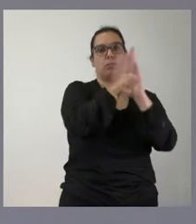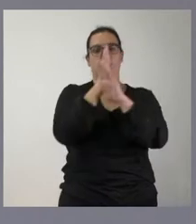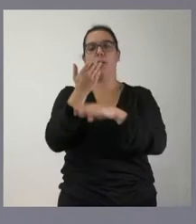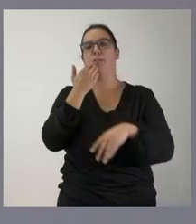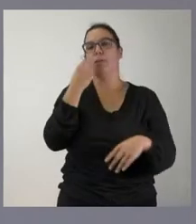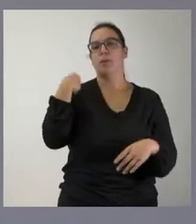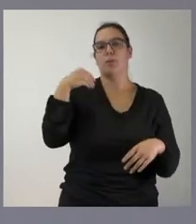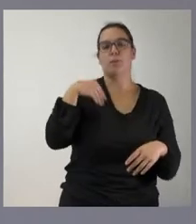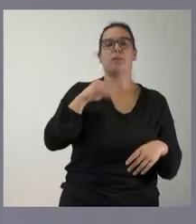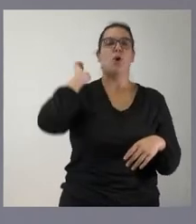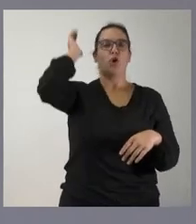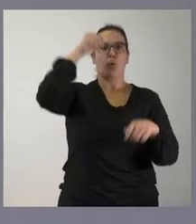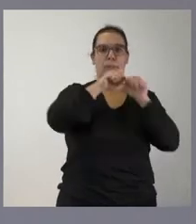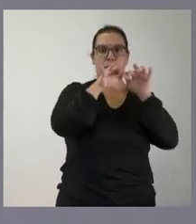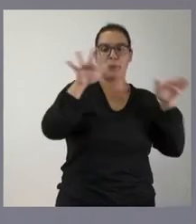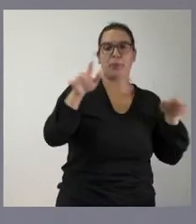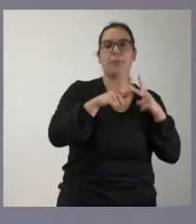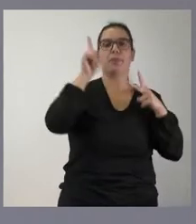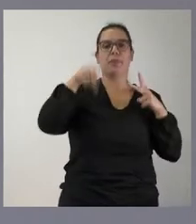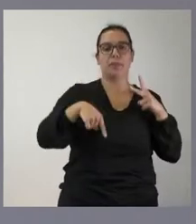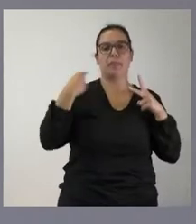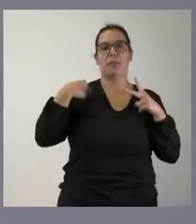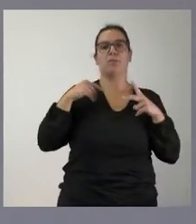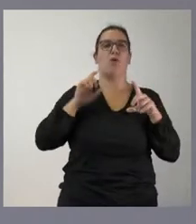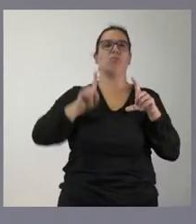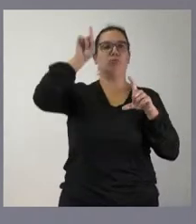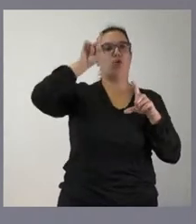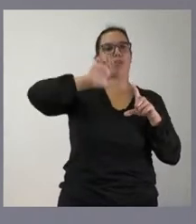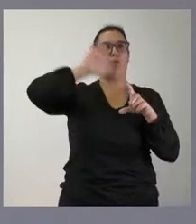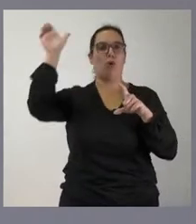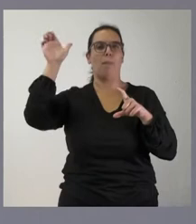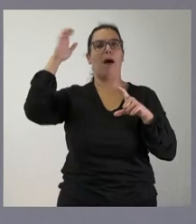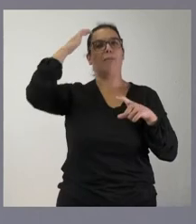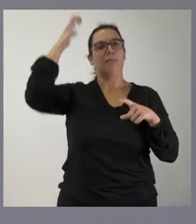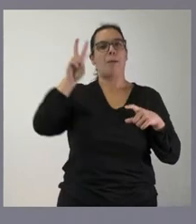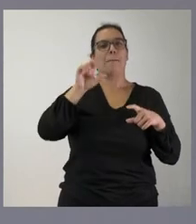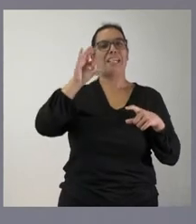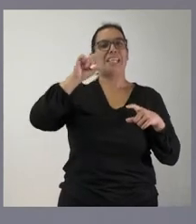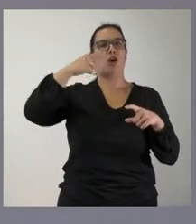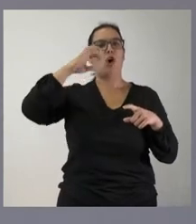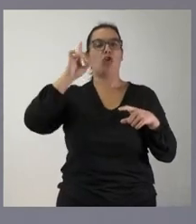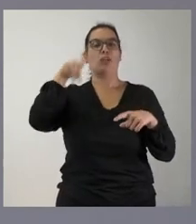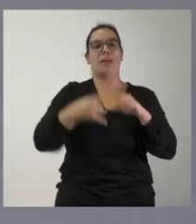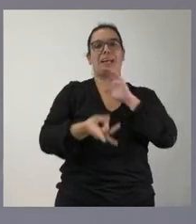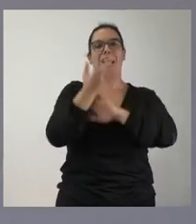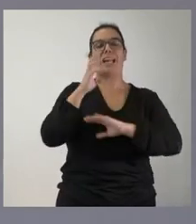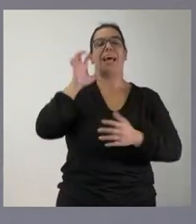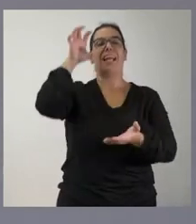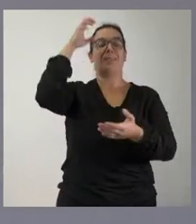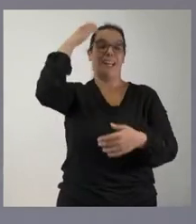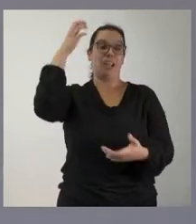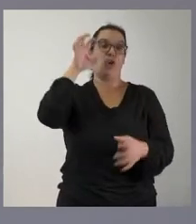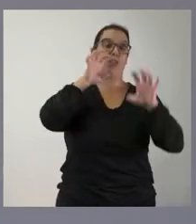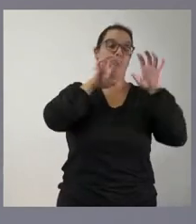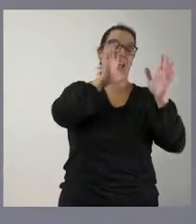las inversiones las invasiones germánicas la monarquía visigoda el origen de los reinos de León y de Castilla y la conquista de América